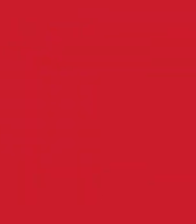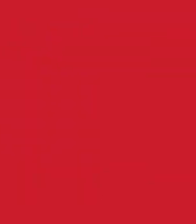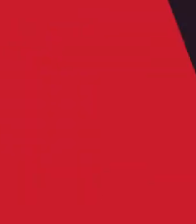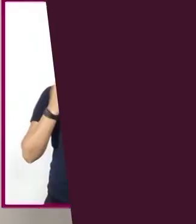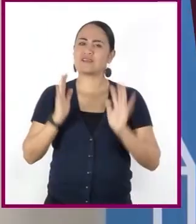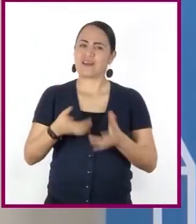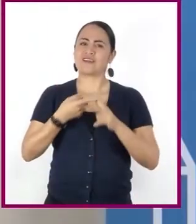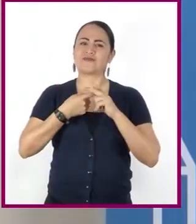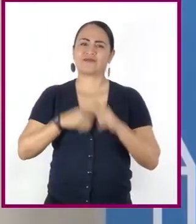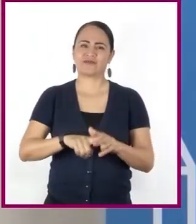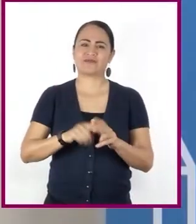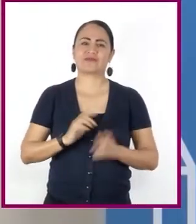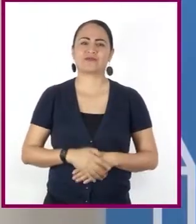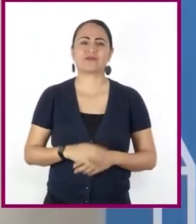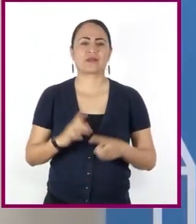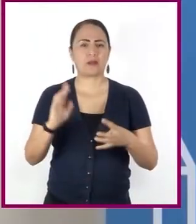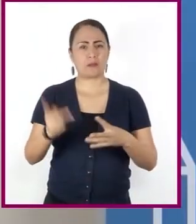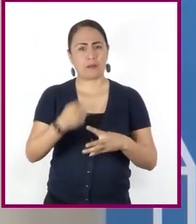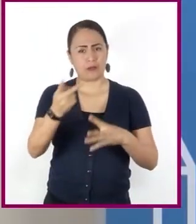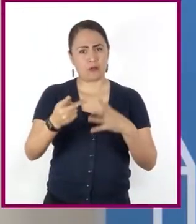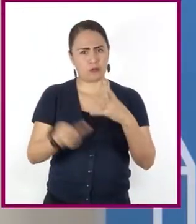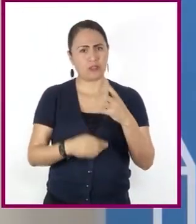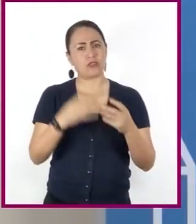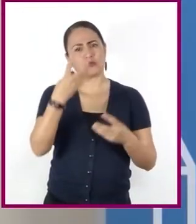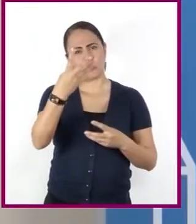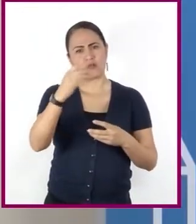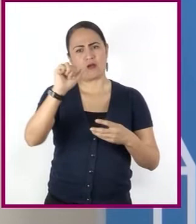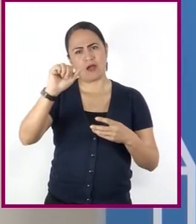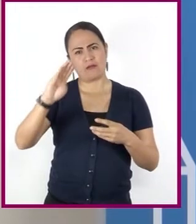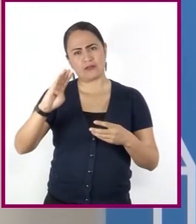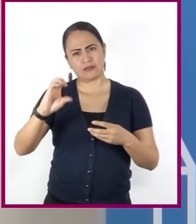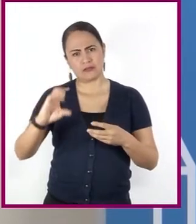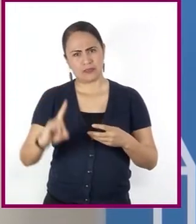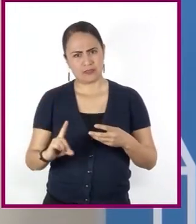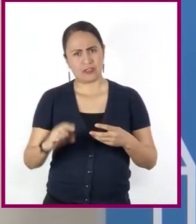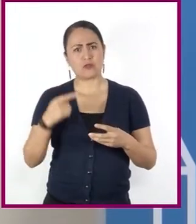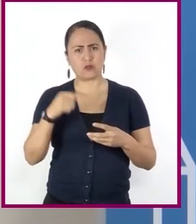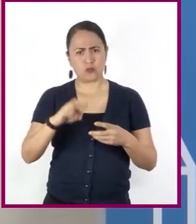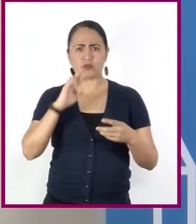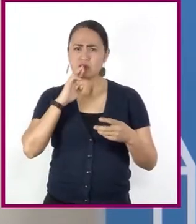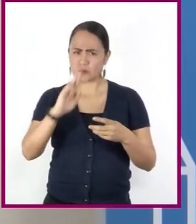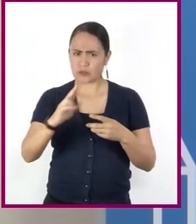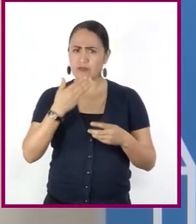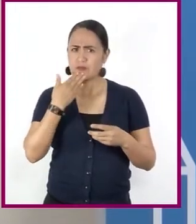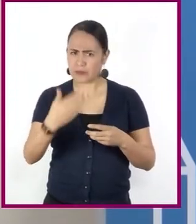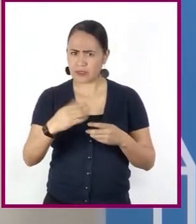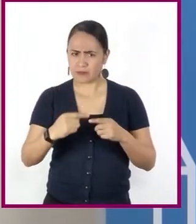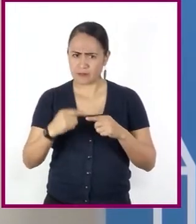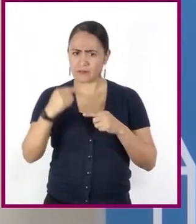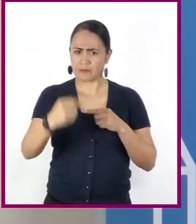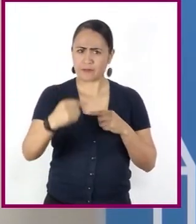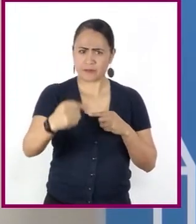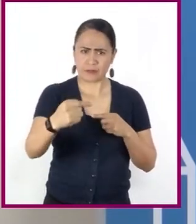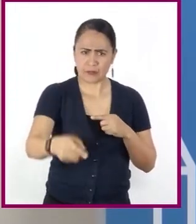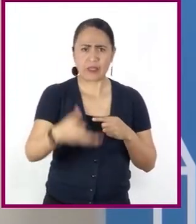competidora. Son 4 preguntas de opción múltiple. Al obtener una respuesta correcta, se avanzan